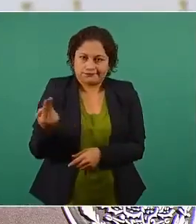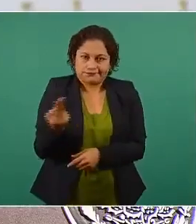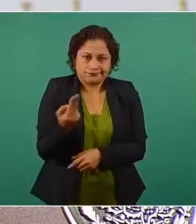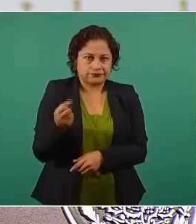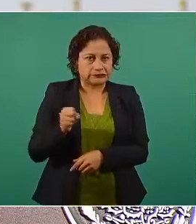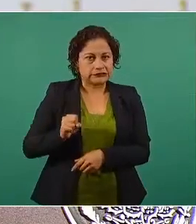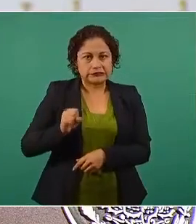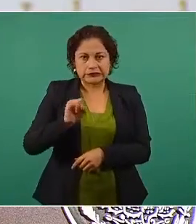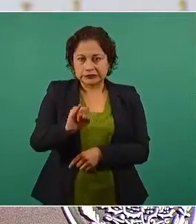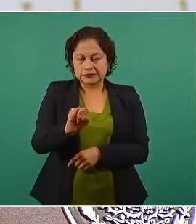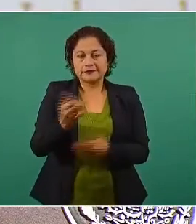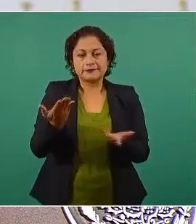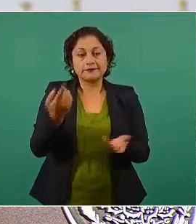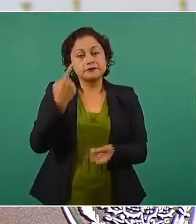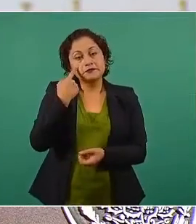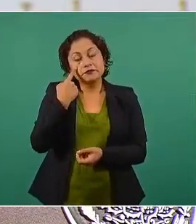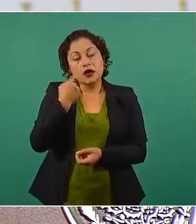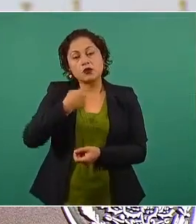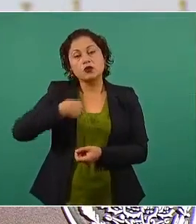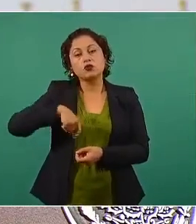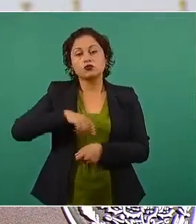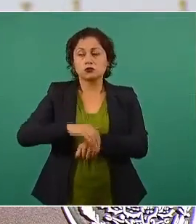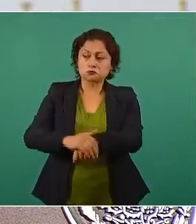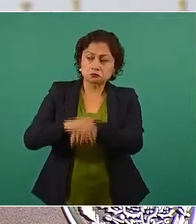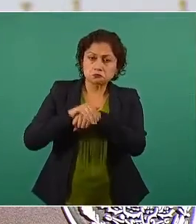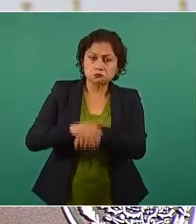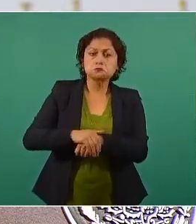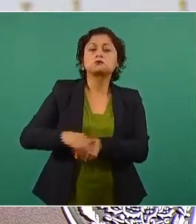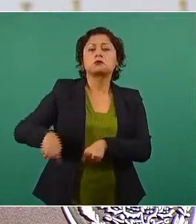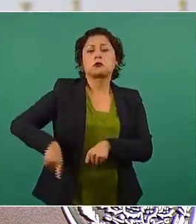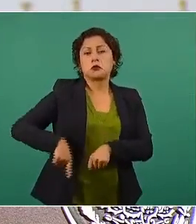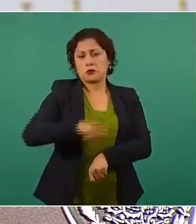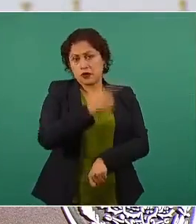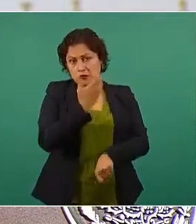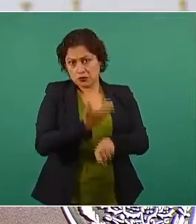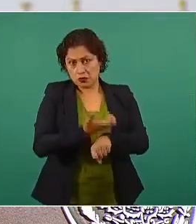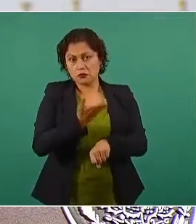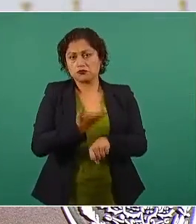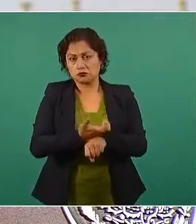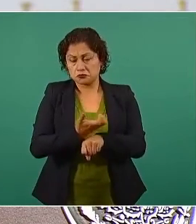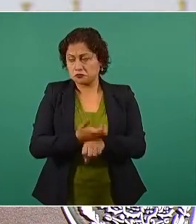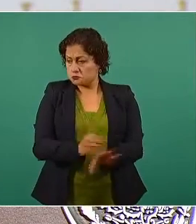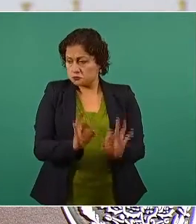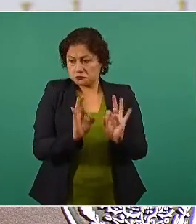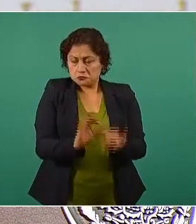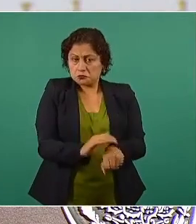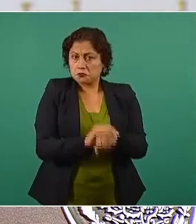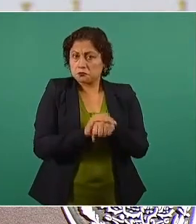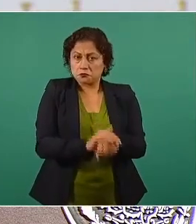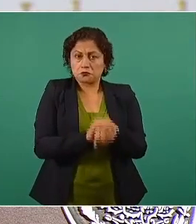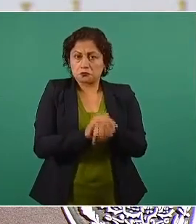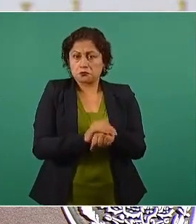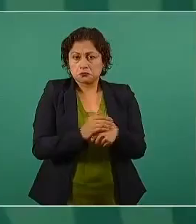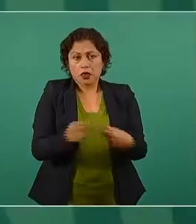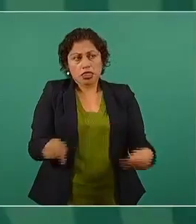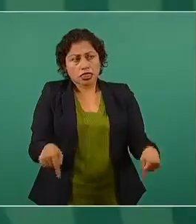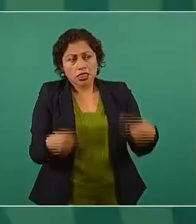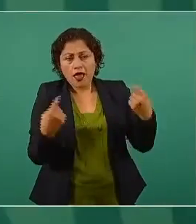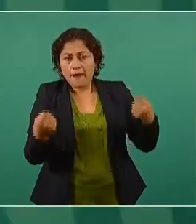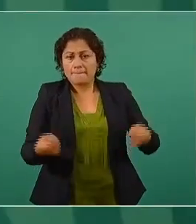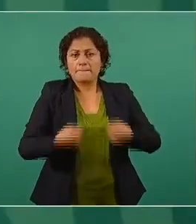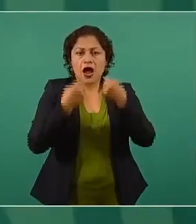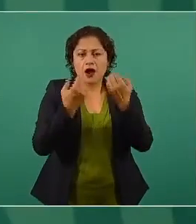Tenemos amistad con el gobierno de Estados Unidos, no hay diferencias, no hay